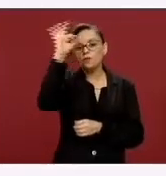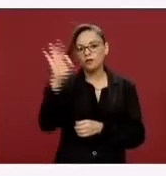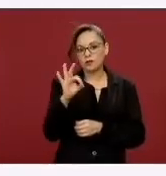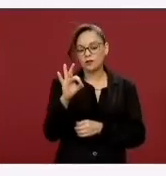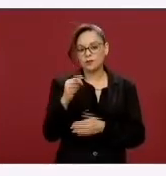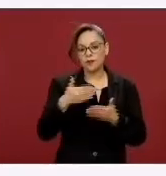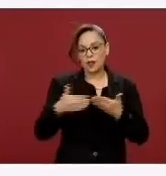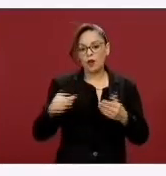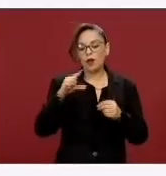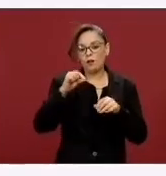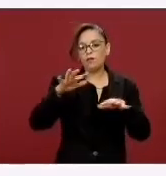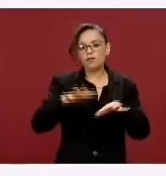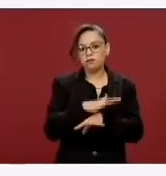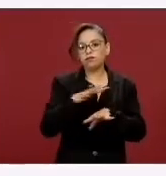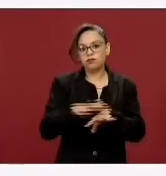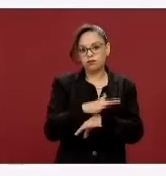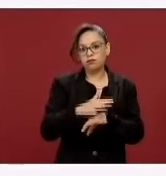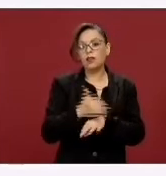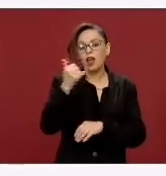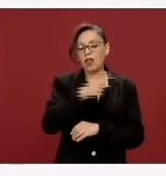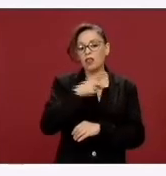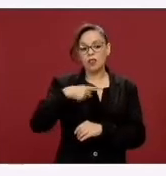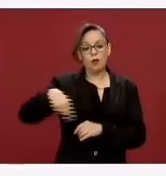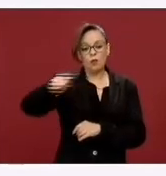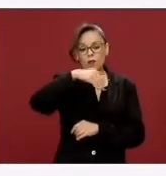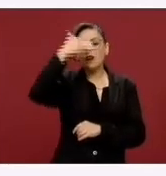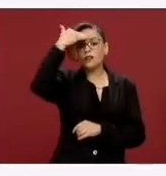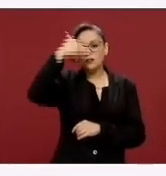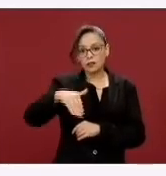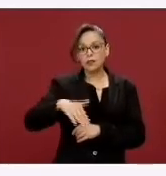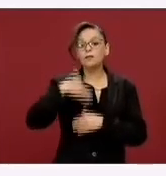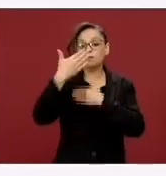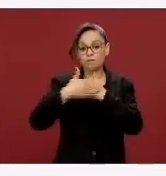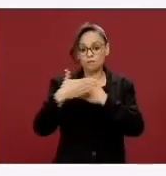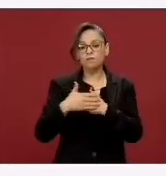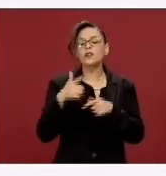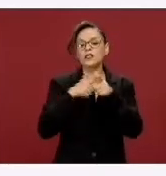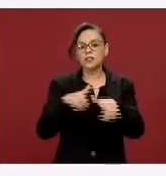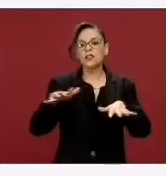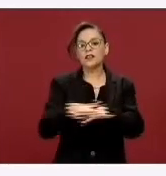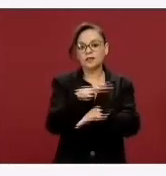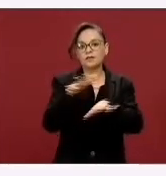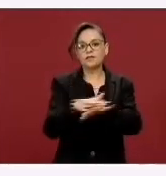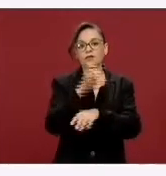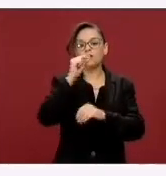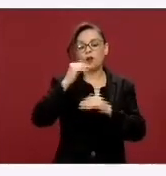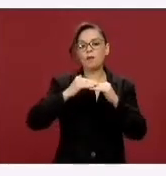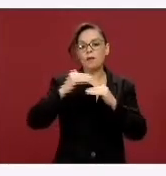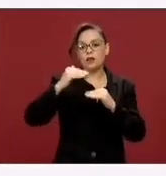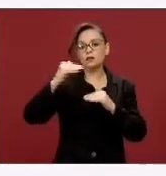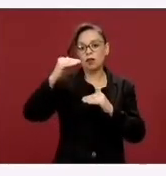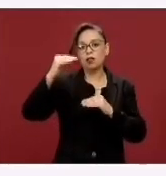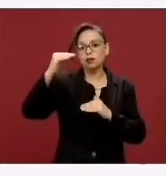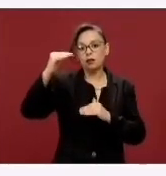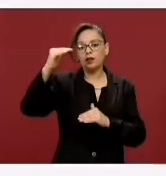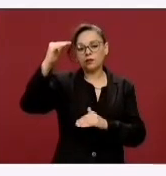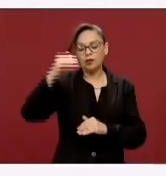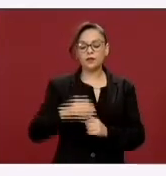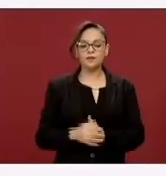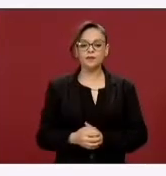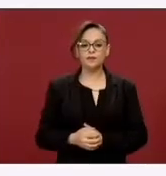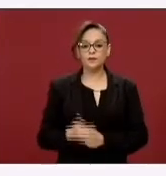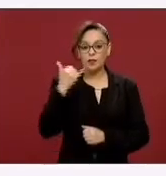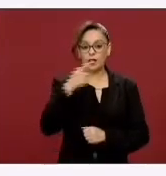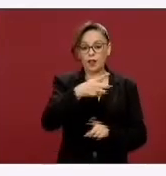irá cambiando cada día para aumentar. Y los casos asociados a importación, que son los contagios